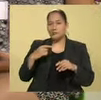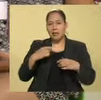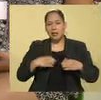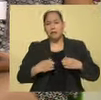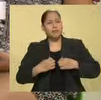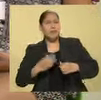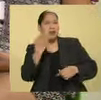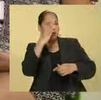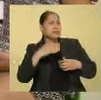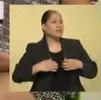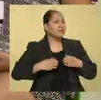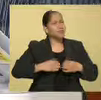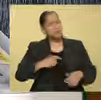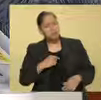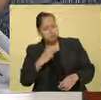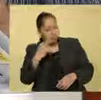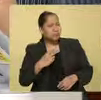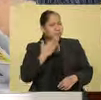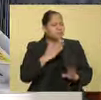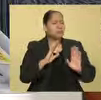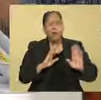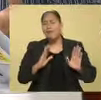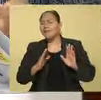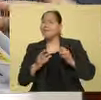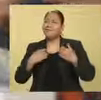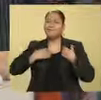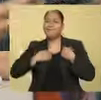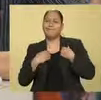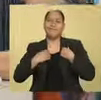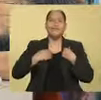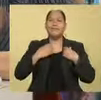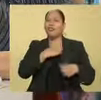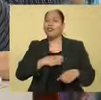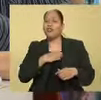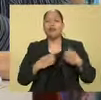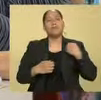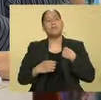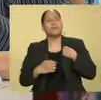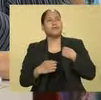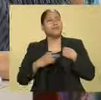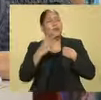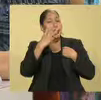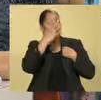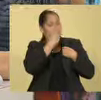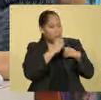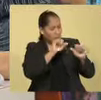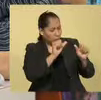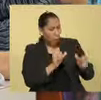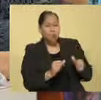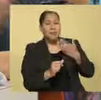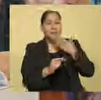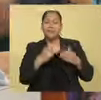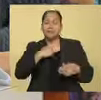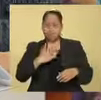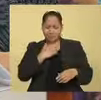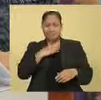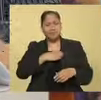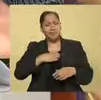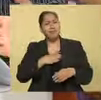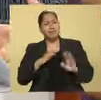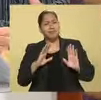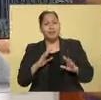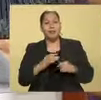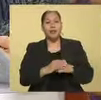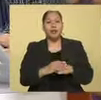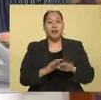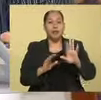veas bien ante un espejo. Entonces tú te ves bien, tú te arreglas, te ves bonita. Entonces en ese momento hay una alegría, te estás dando una